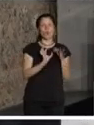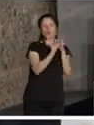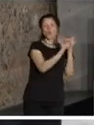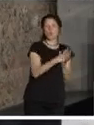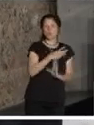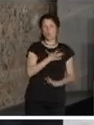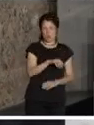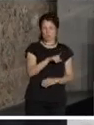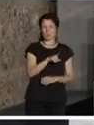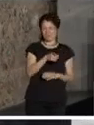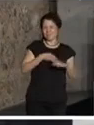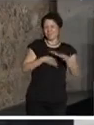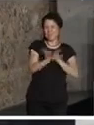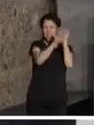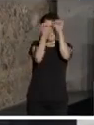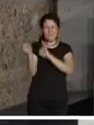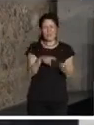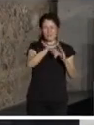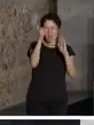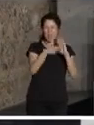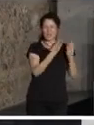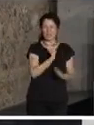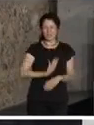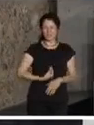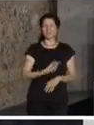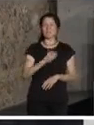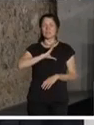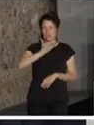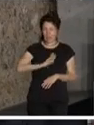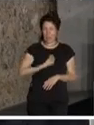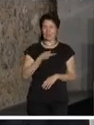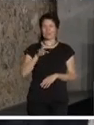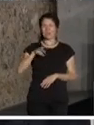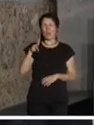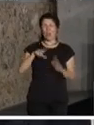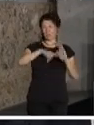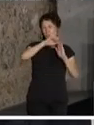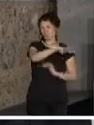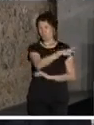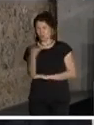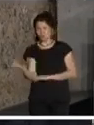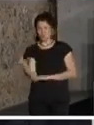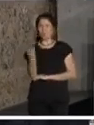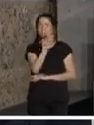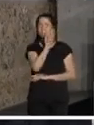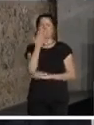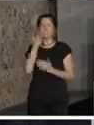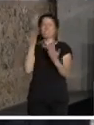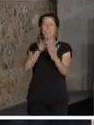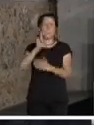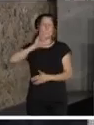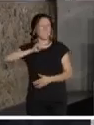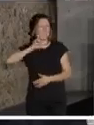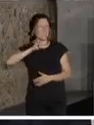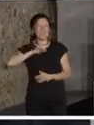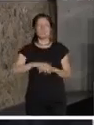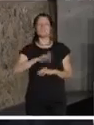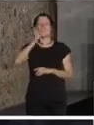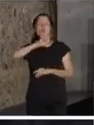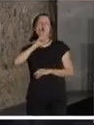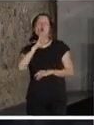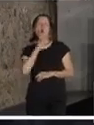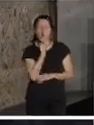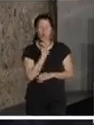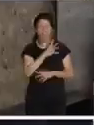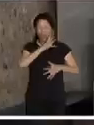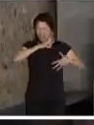unidas podemos defendiendo esa ley trans y de derechos lgtbi y dando la cara frente a los bulos las mentiras y el odio